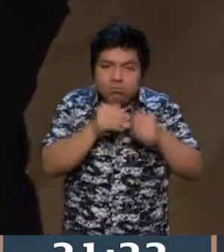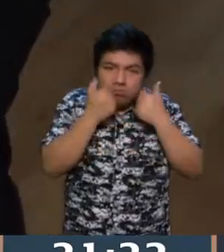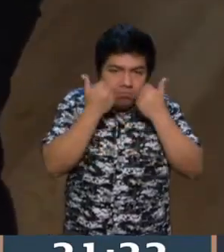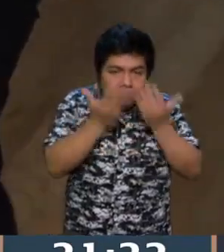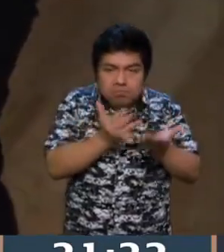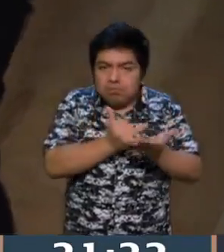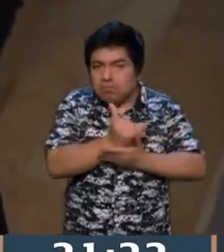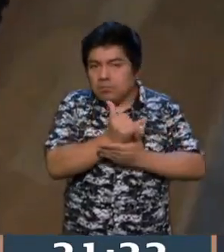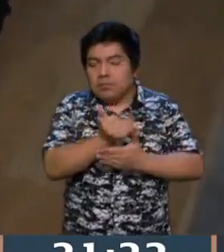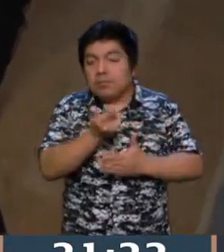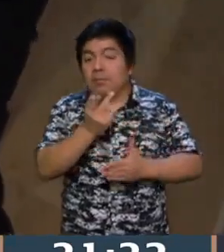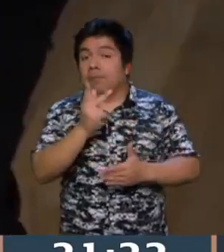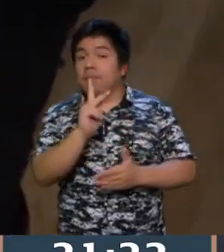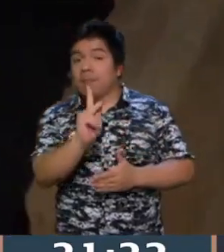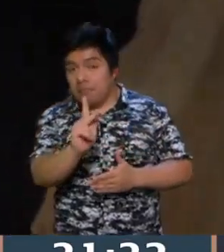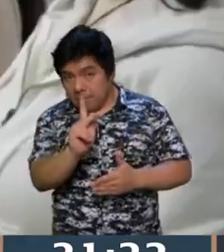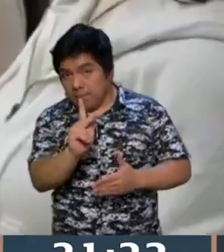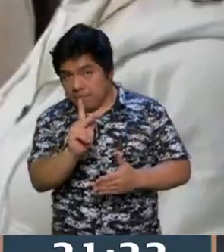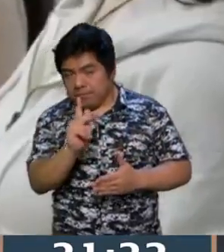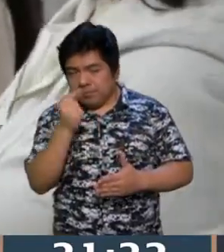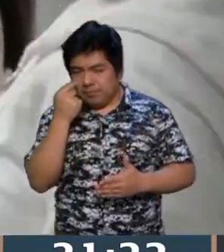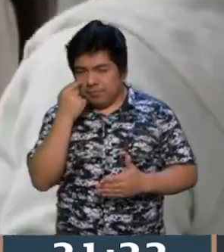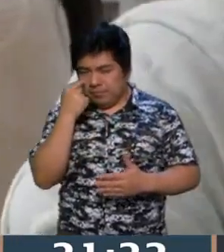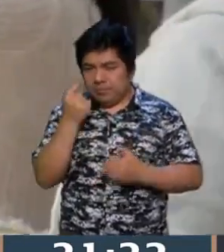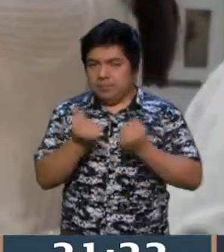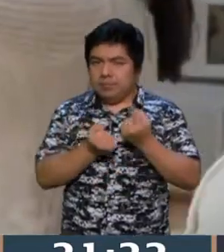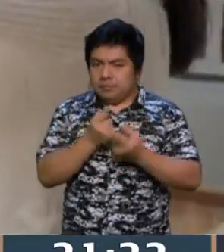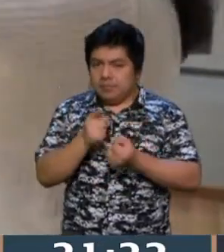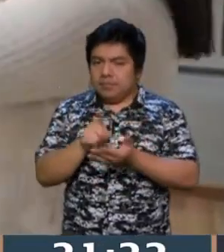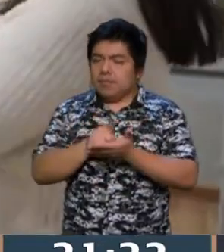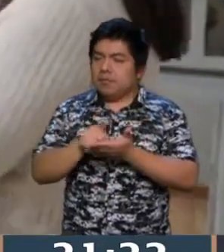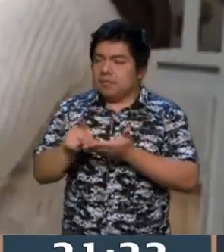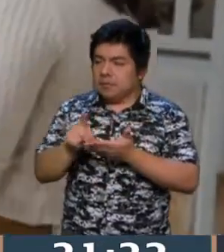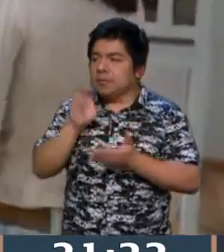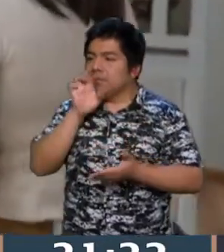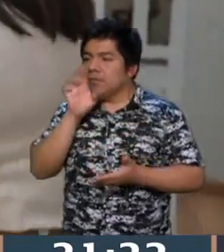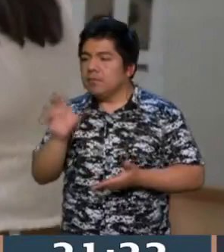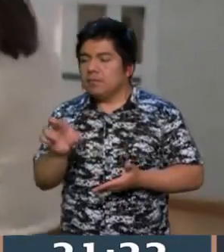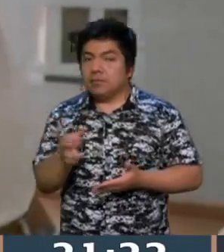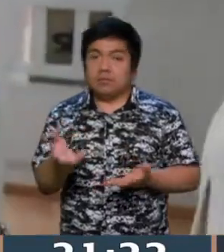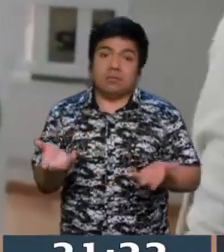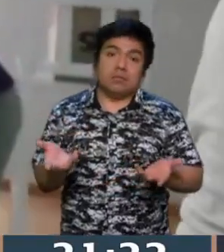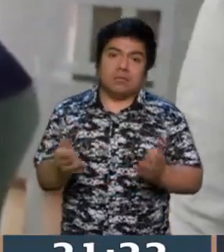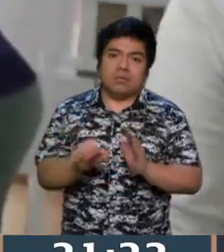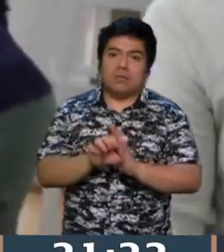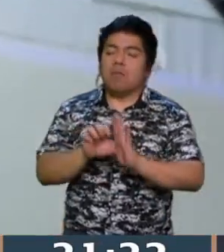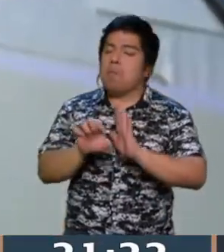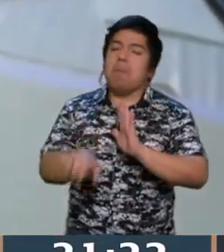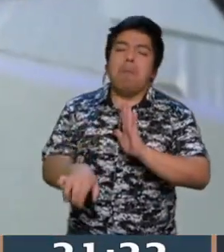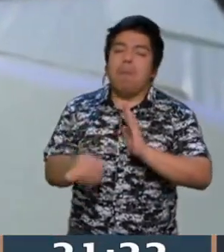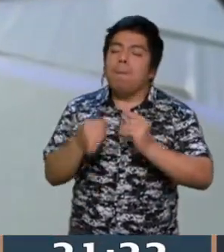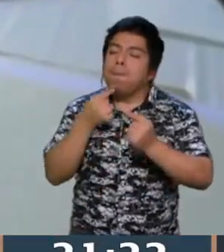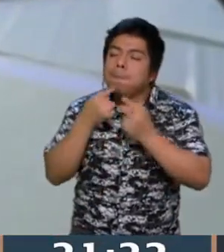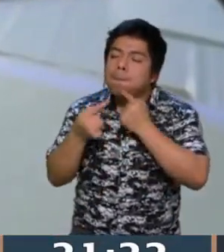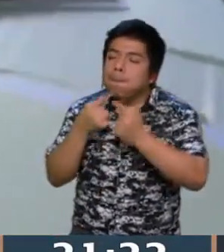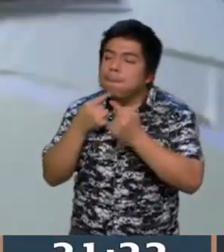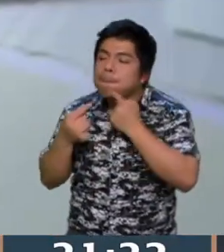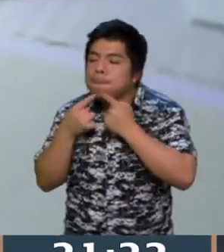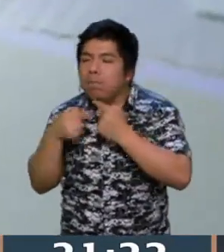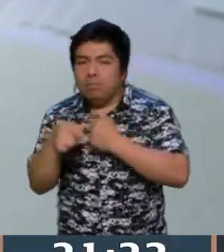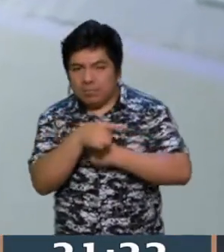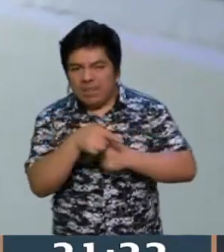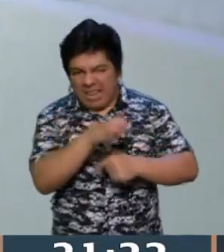Lo que es cierto es que sí hemos dicho, tenemos que tener un derecho de réplica. Si en una discusión, en lugar de discutir